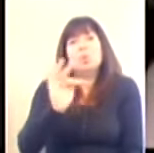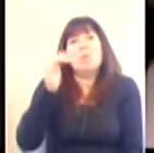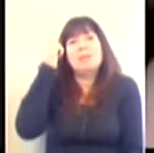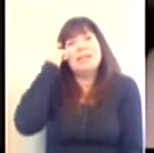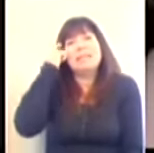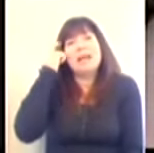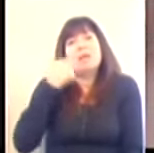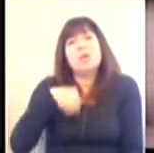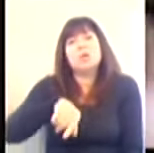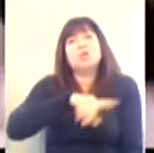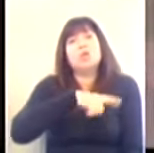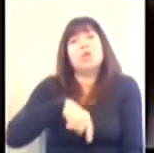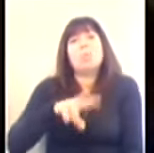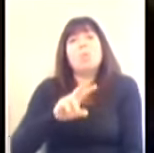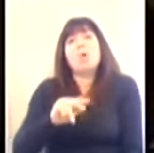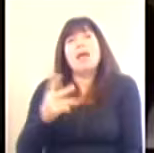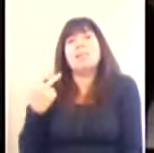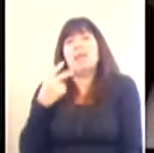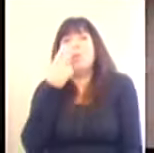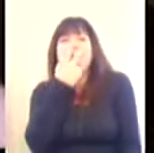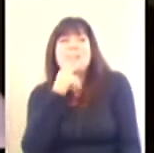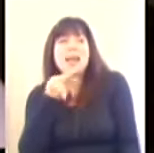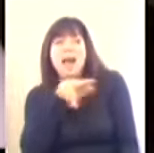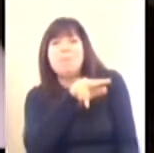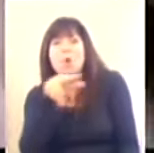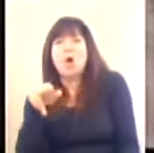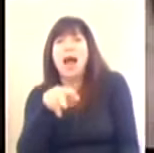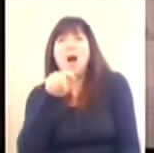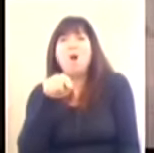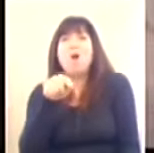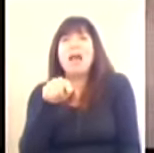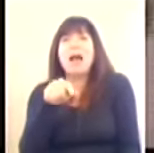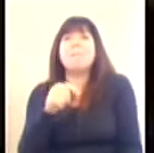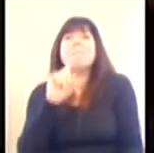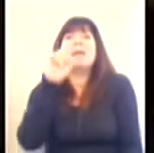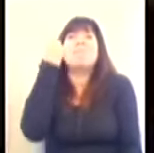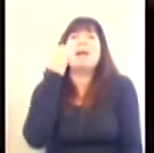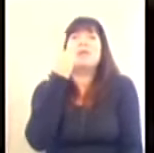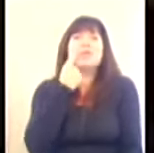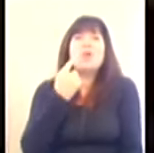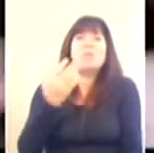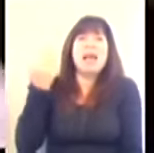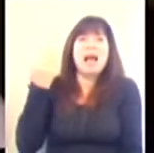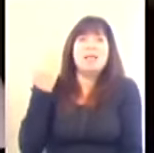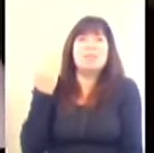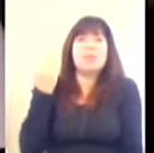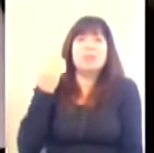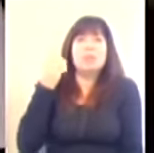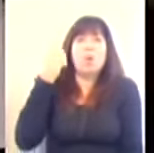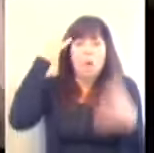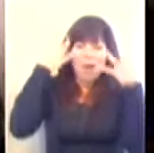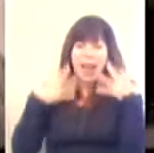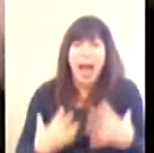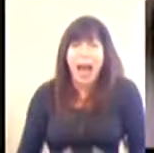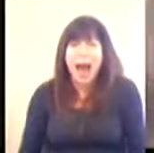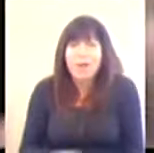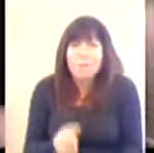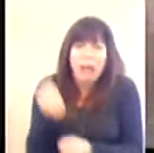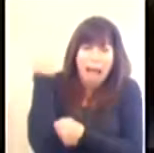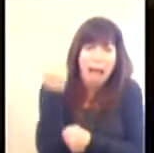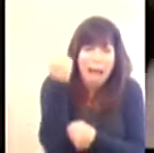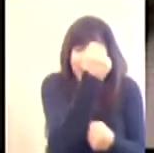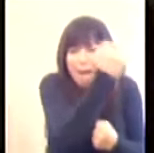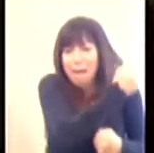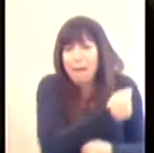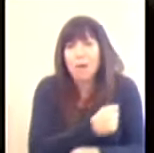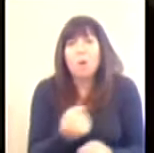fondo, la forma en que hoy día miramos los cavernícolas, que nos preguntábamos cómo era posible que vivieran dentro de una caverna con